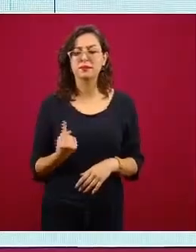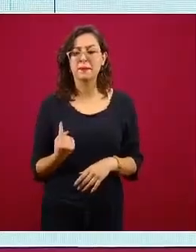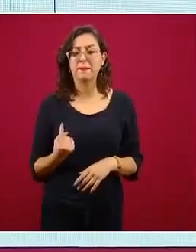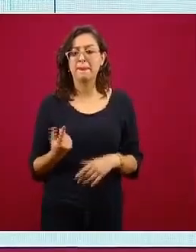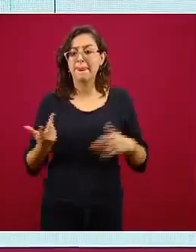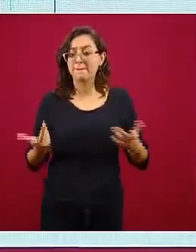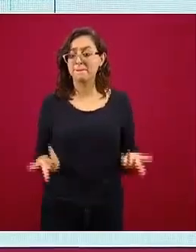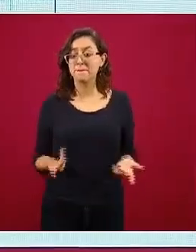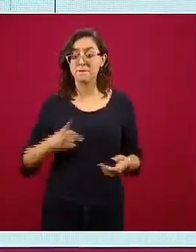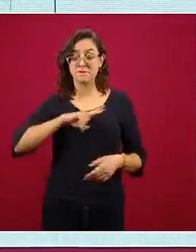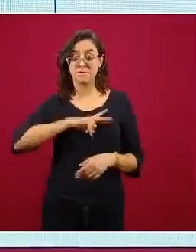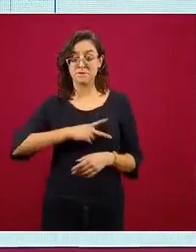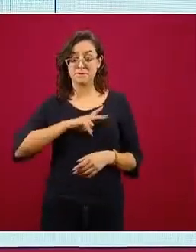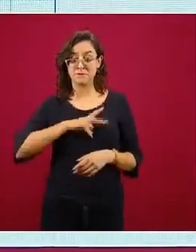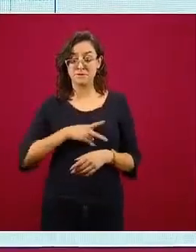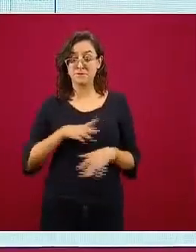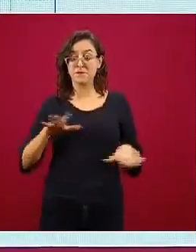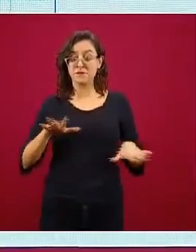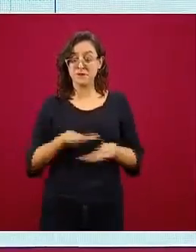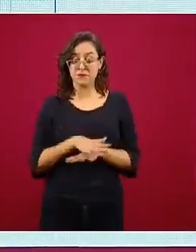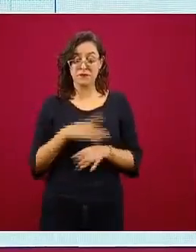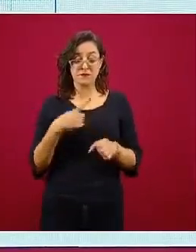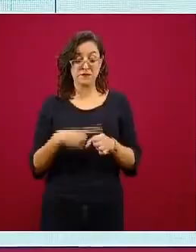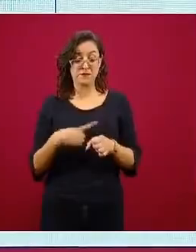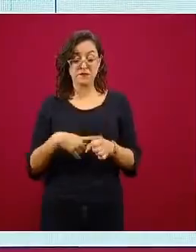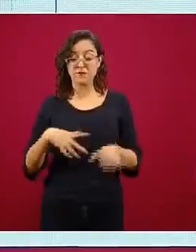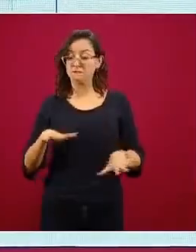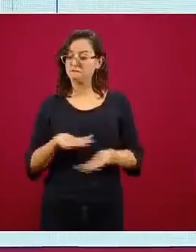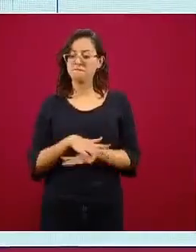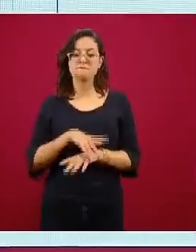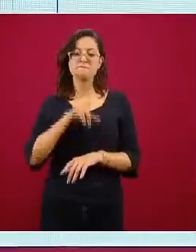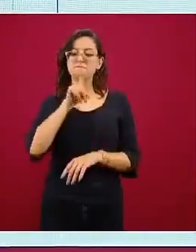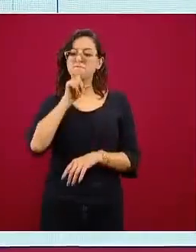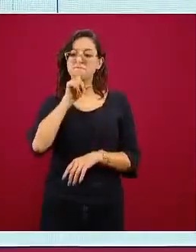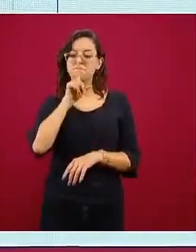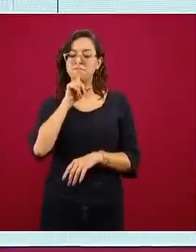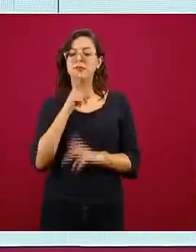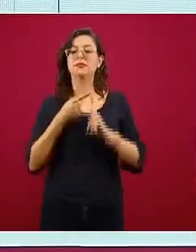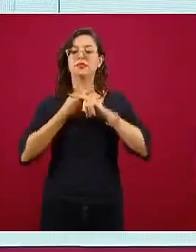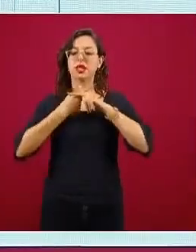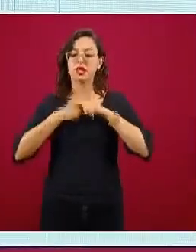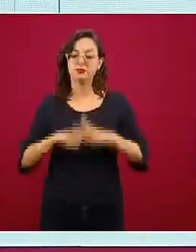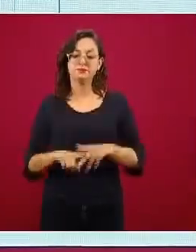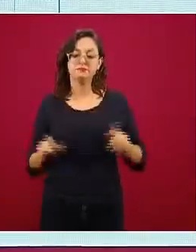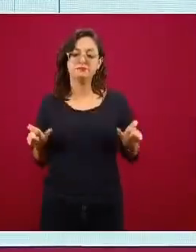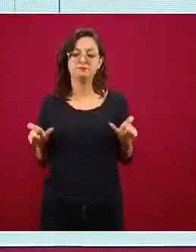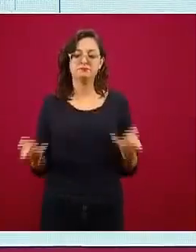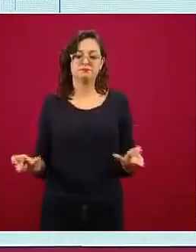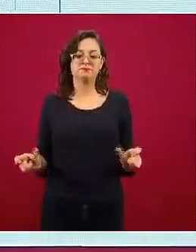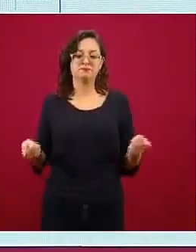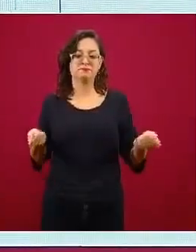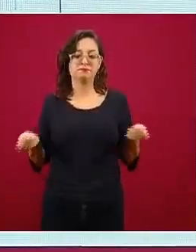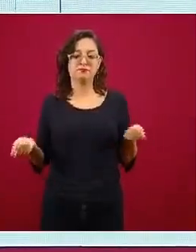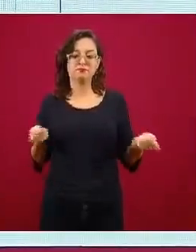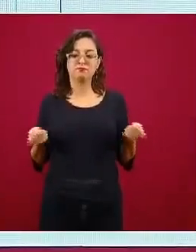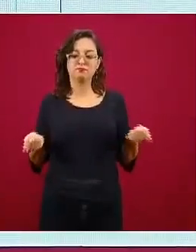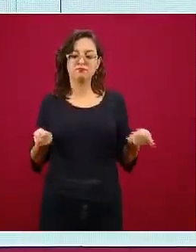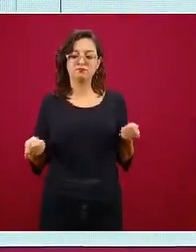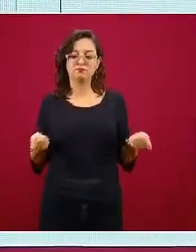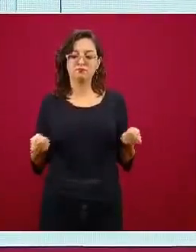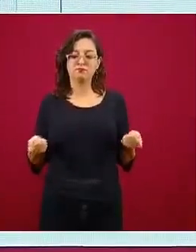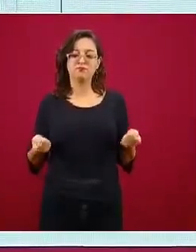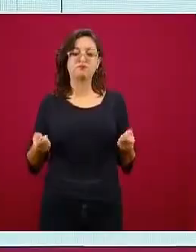porque haya cambiado el virus, no porque haya cambiado la enfermedad, porque aquí se instrumentaron medidas de control. El